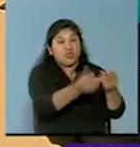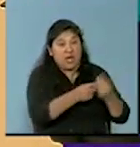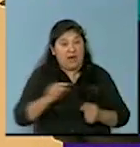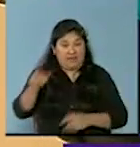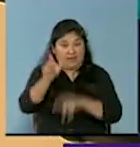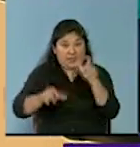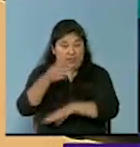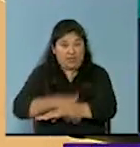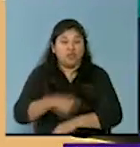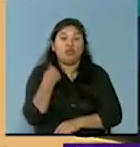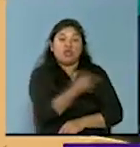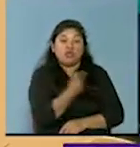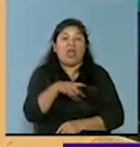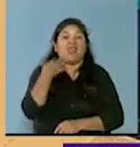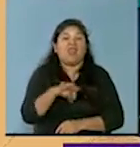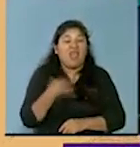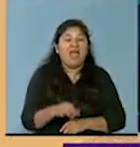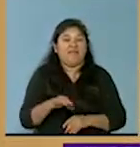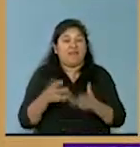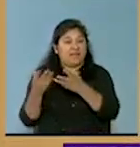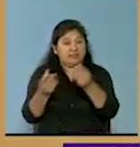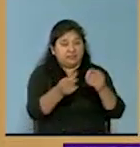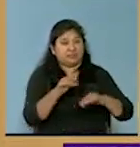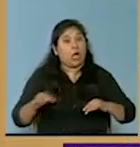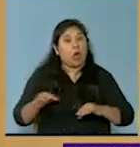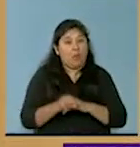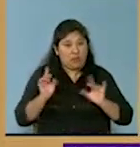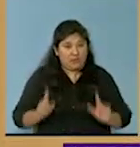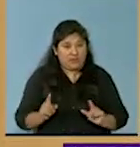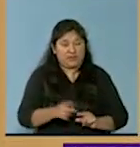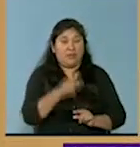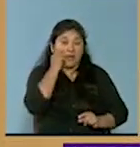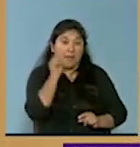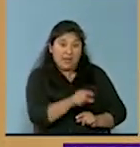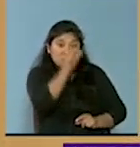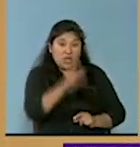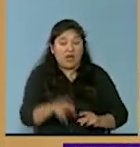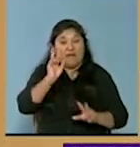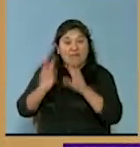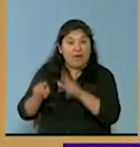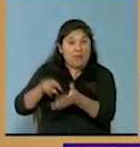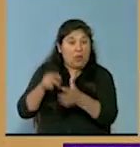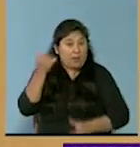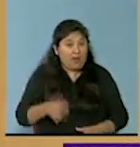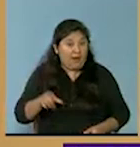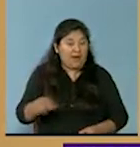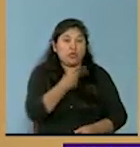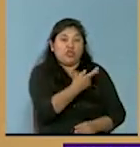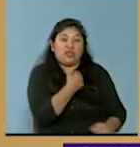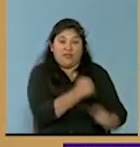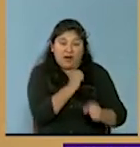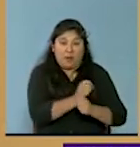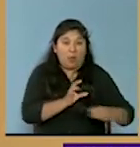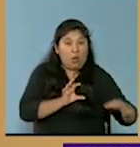comprometernos con la realidad entonces el vecino que está viendo que algo está pasando bueno trabajemos en conjunto para que ahí en el barrio